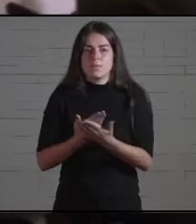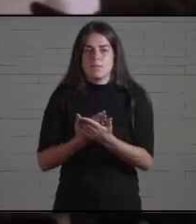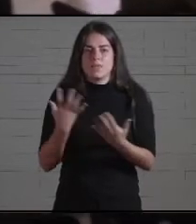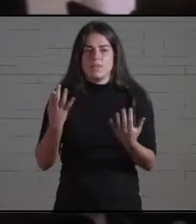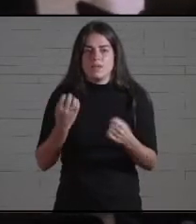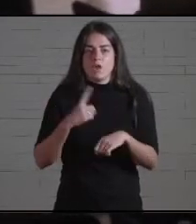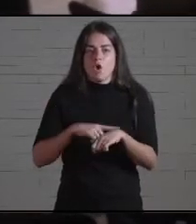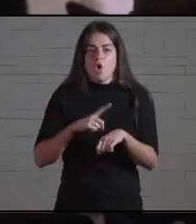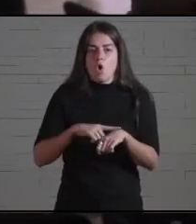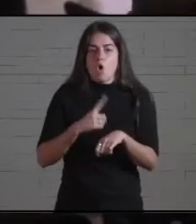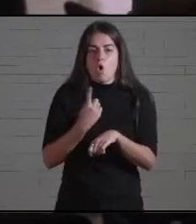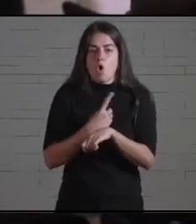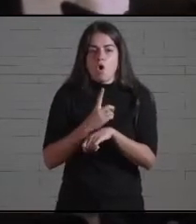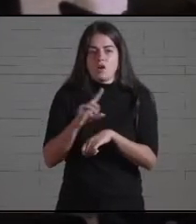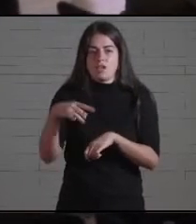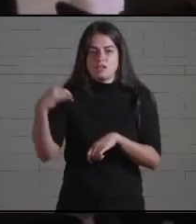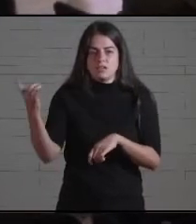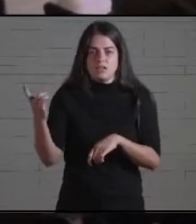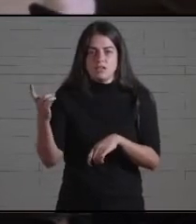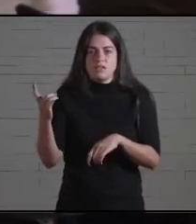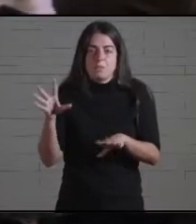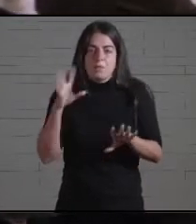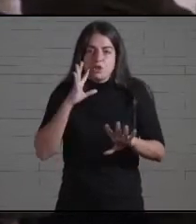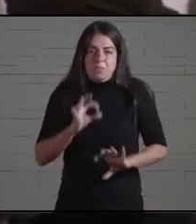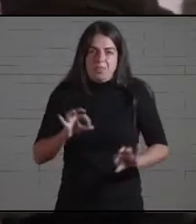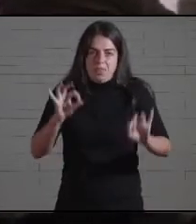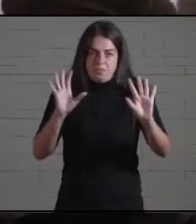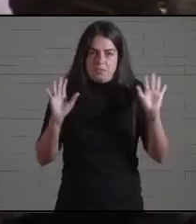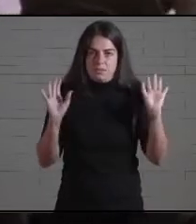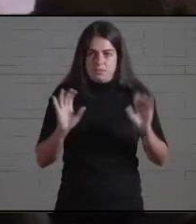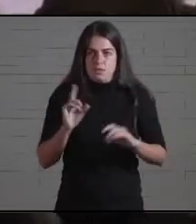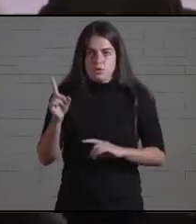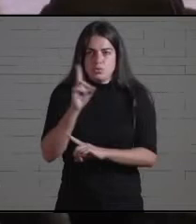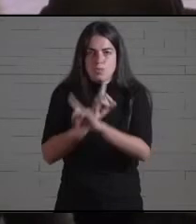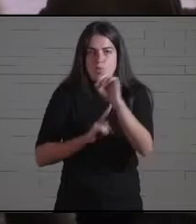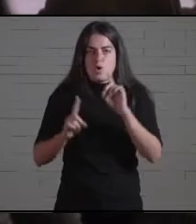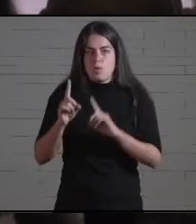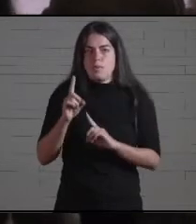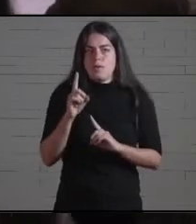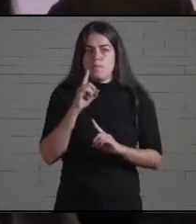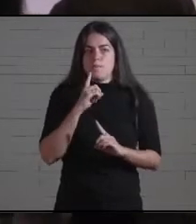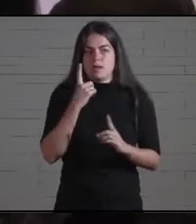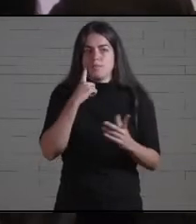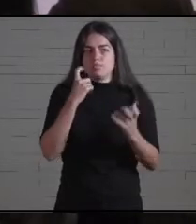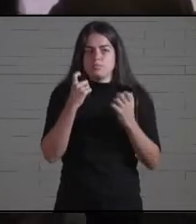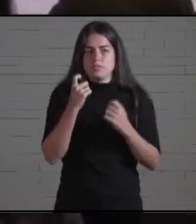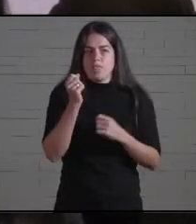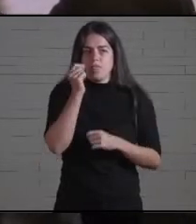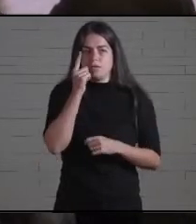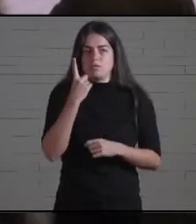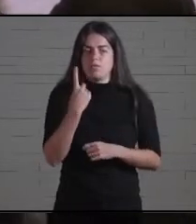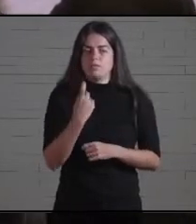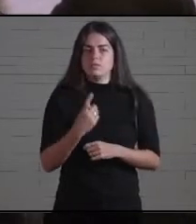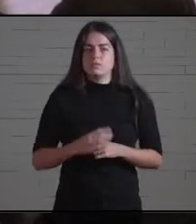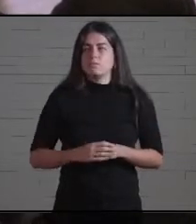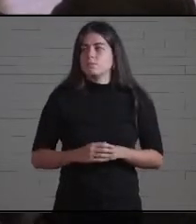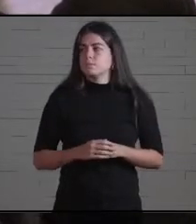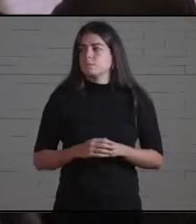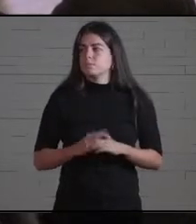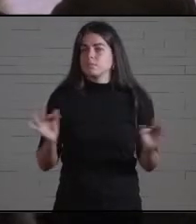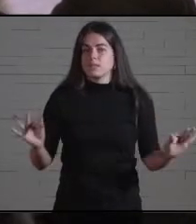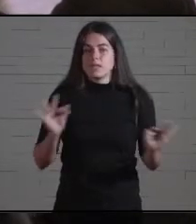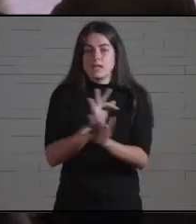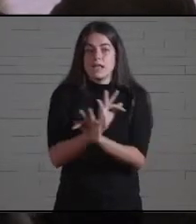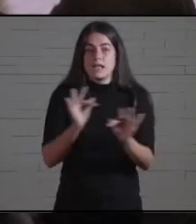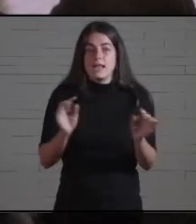horas extras. Entonces, ese es un problema que hay que tener en cuenta. El cambio de turno es la